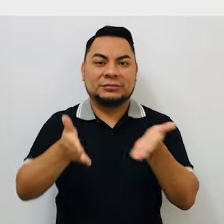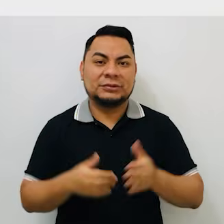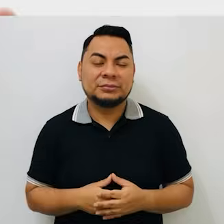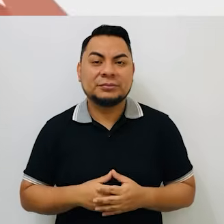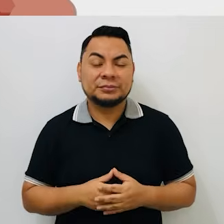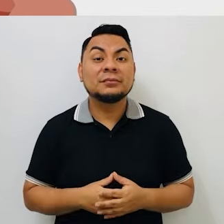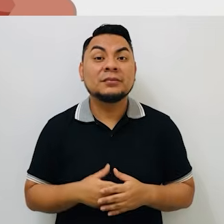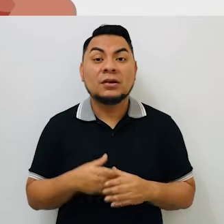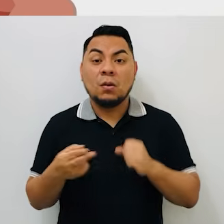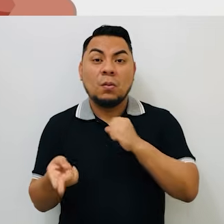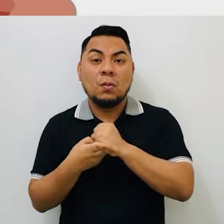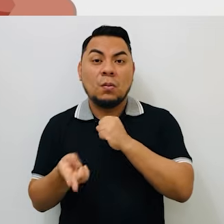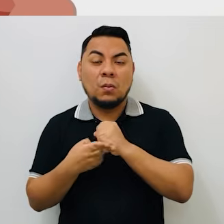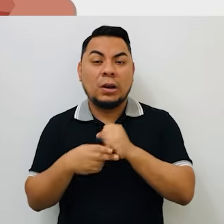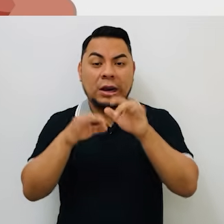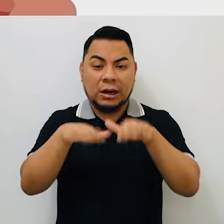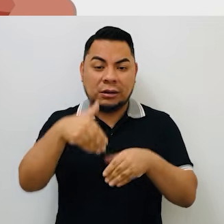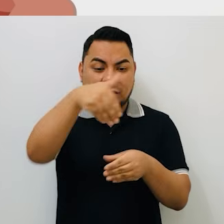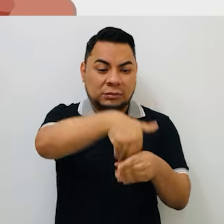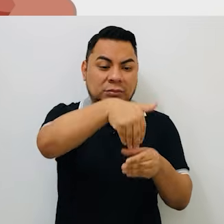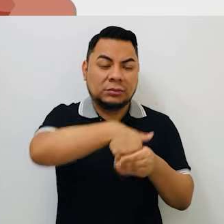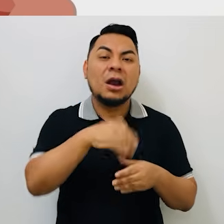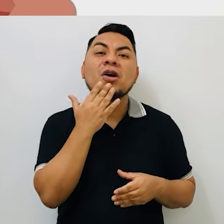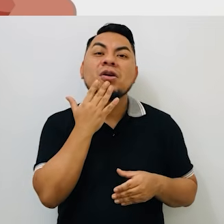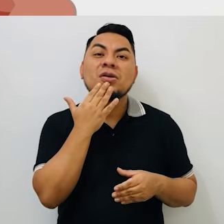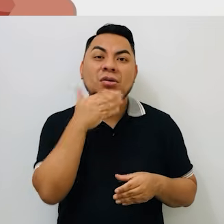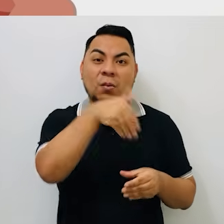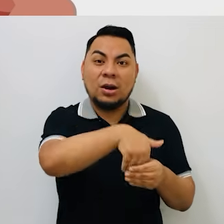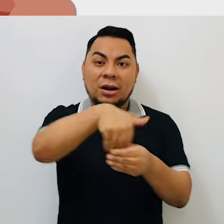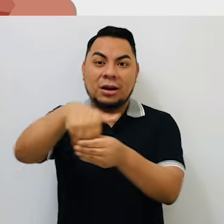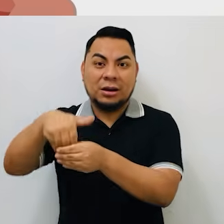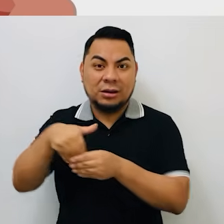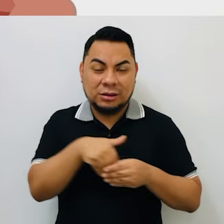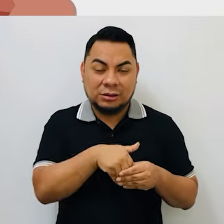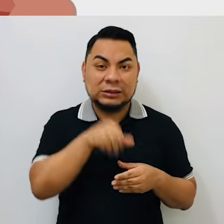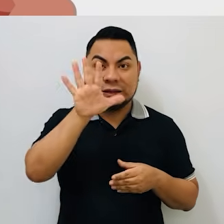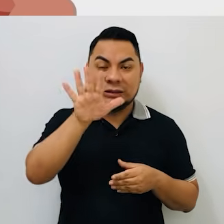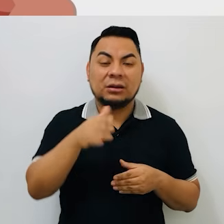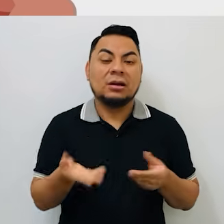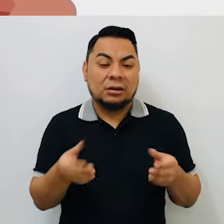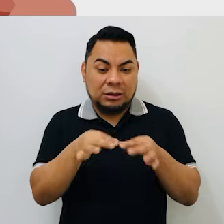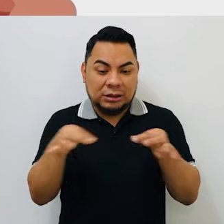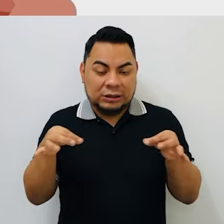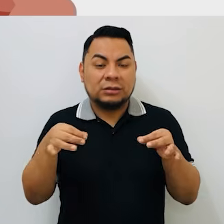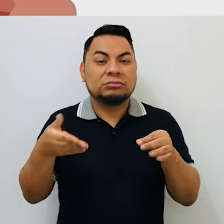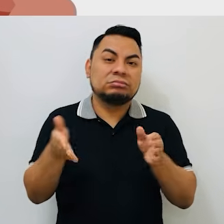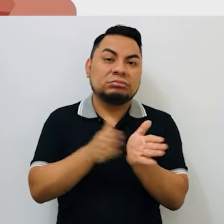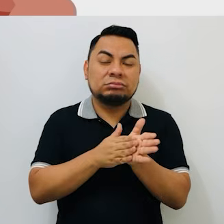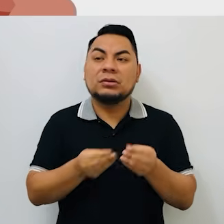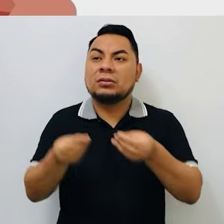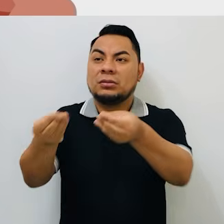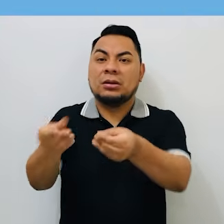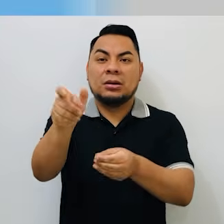lámina. Se guarda un acta en cada sobre de plástico de colores. Se cierran los sobres y se entregan